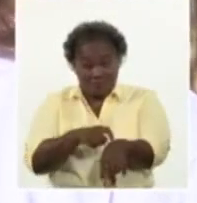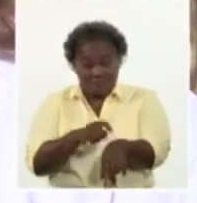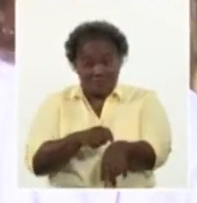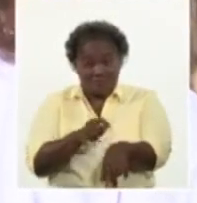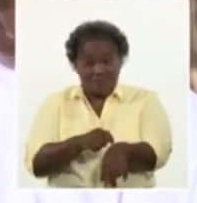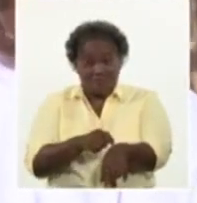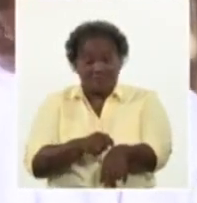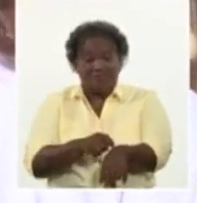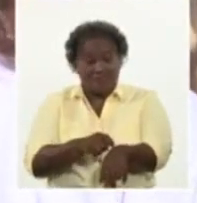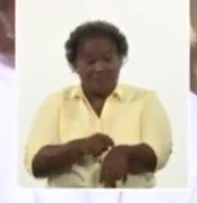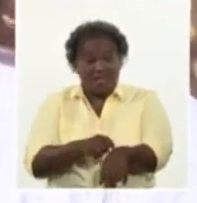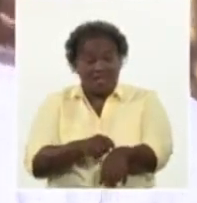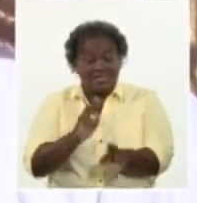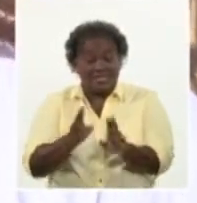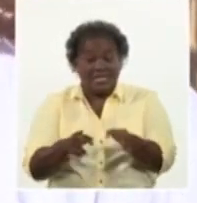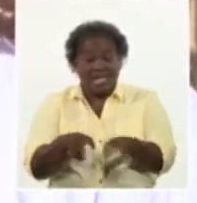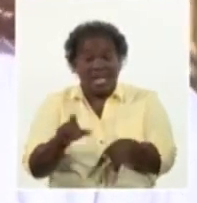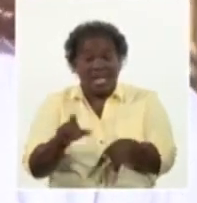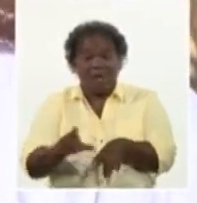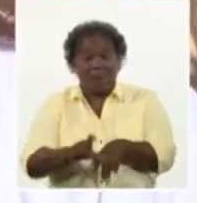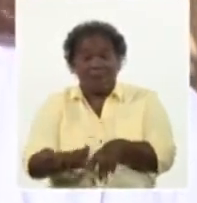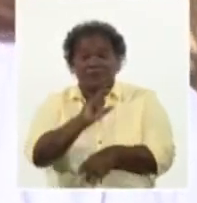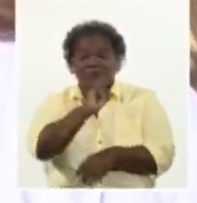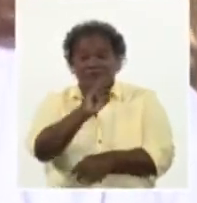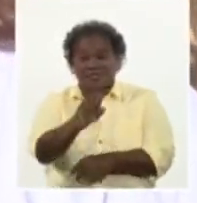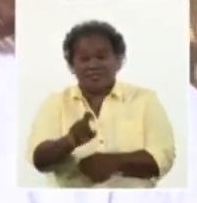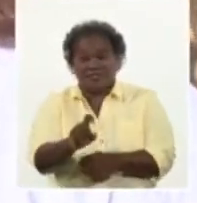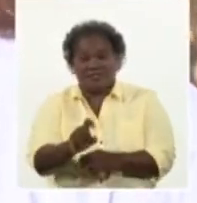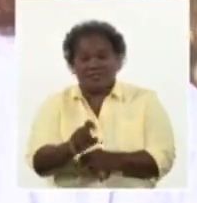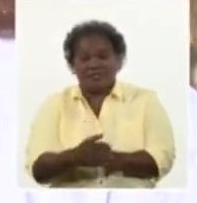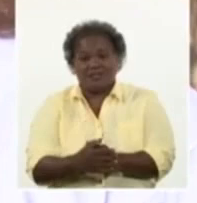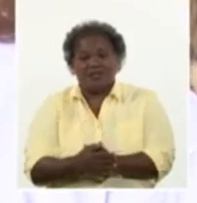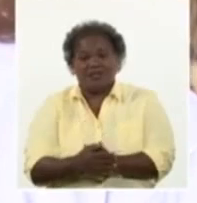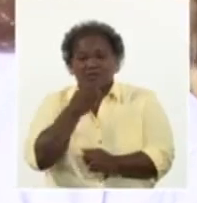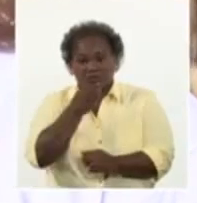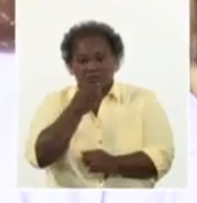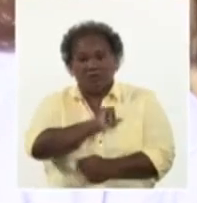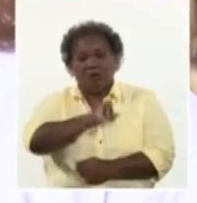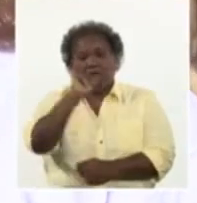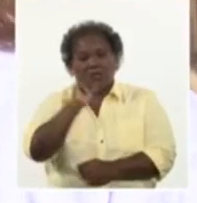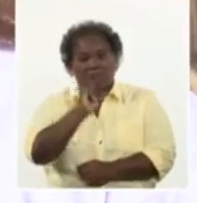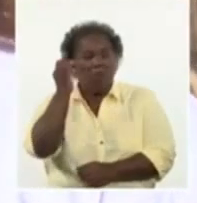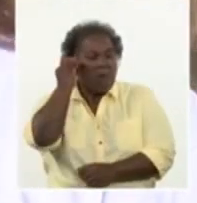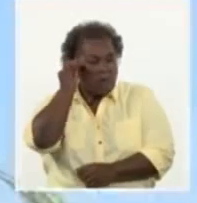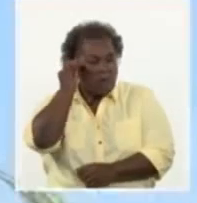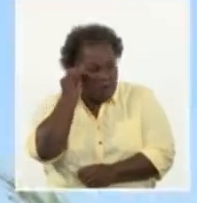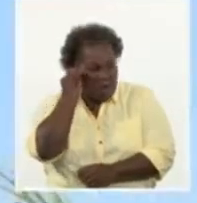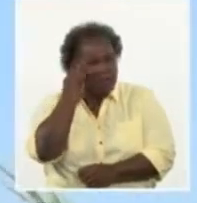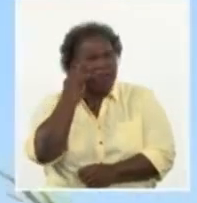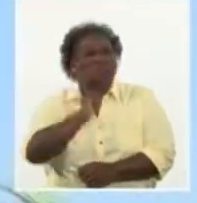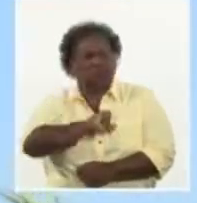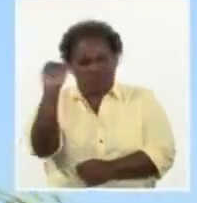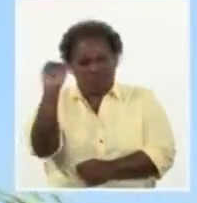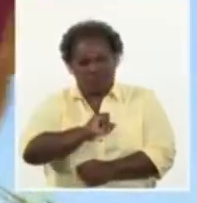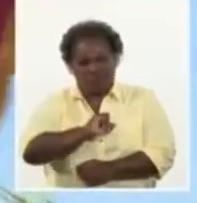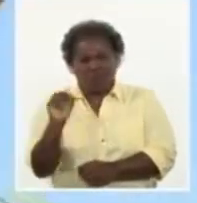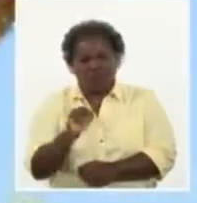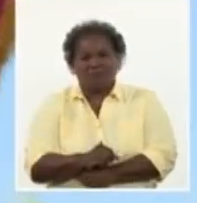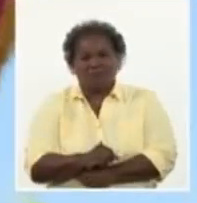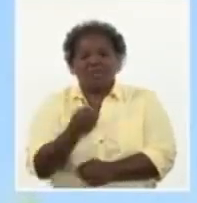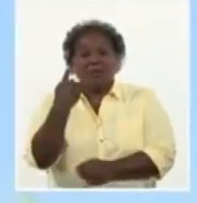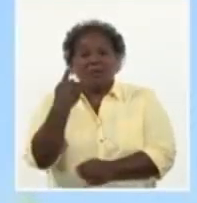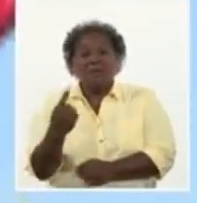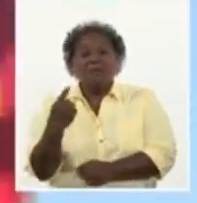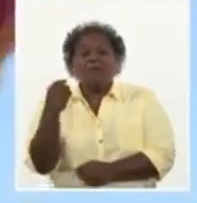dirigir el campo es difícil. Pero nada que no se pueda lograr y que las mujeres no podamos lograr también. La Primer Soviet de